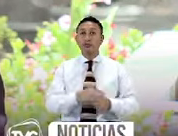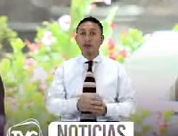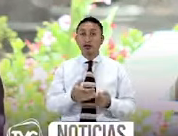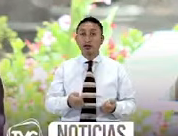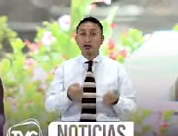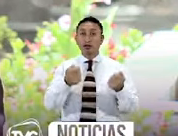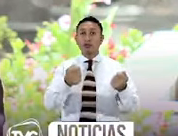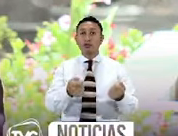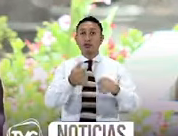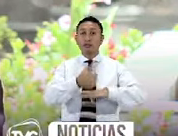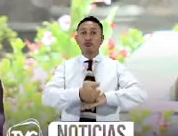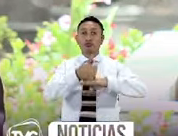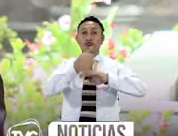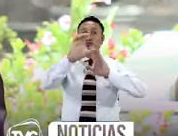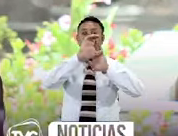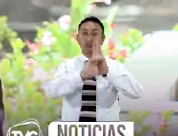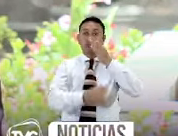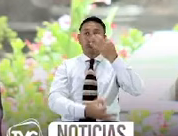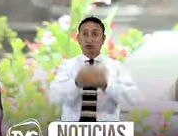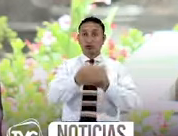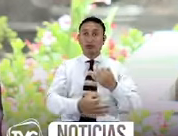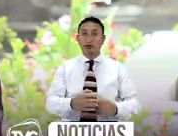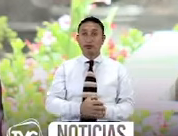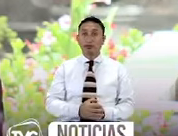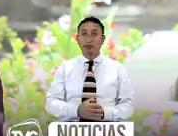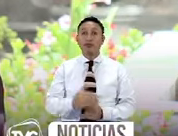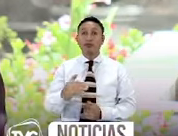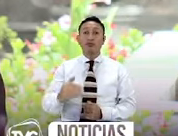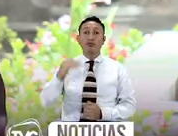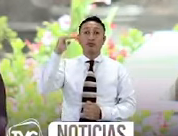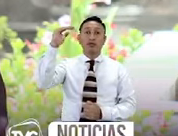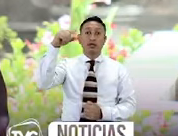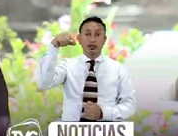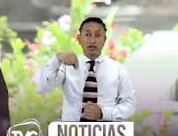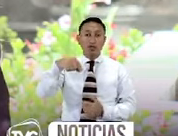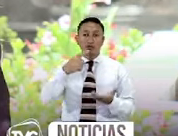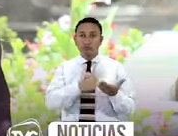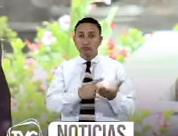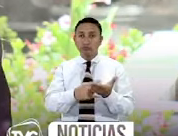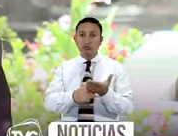Corte Constitucional como máximo órgano de interpretación de